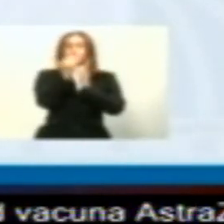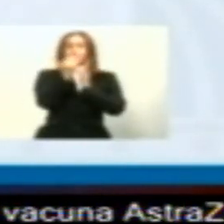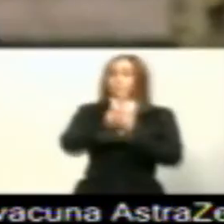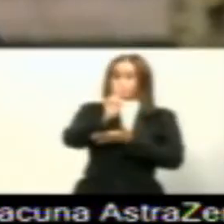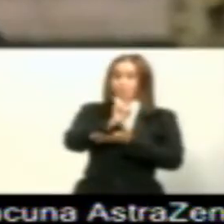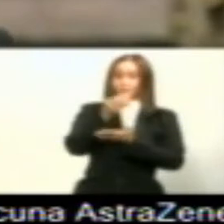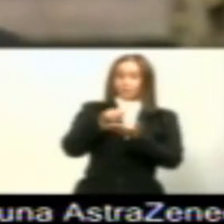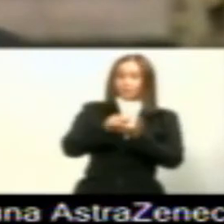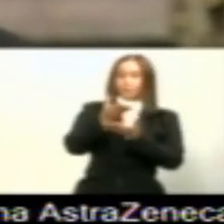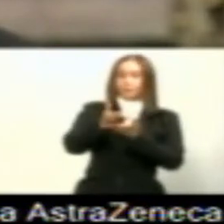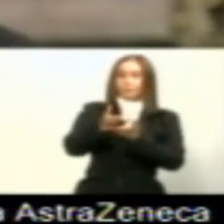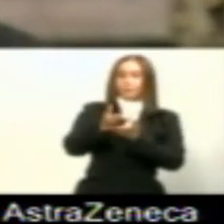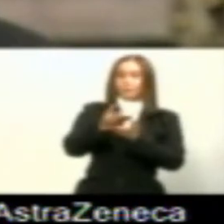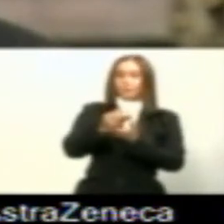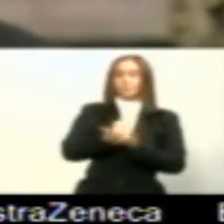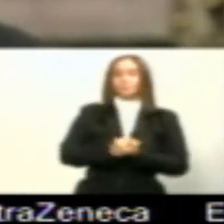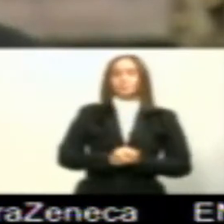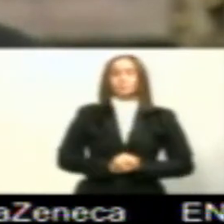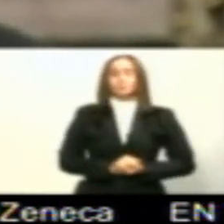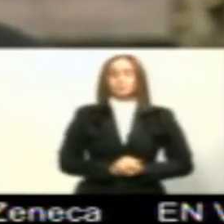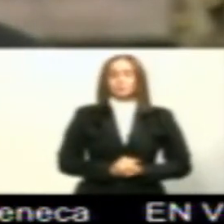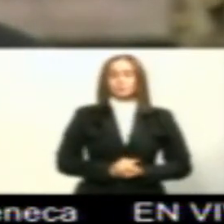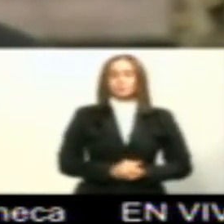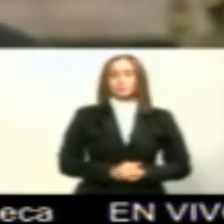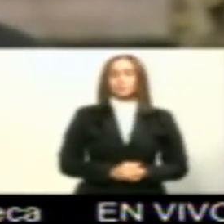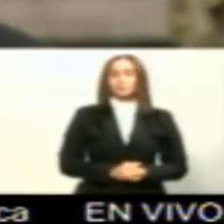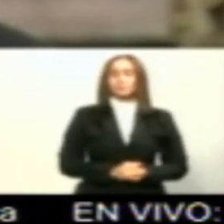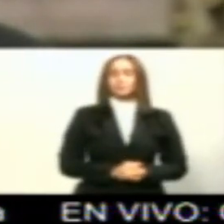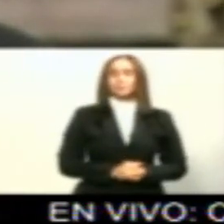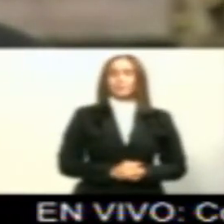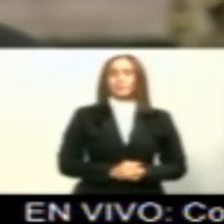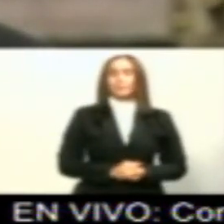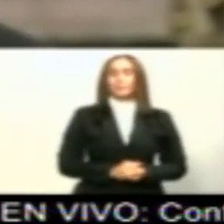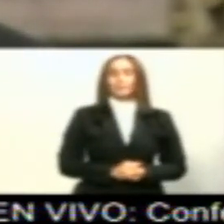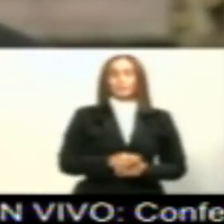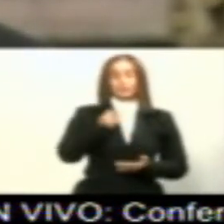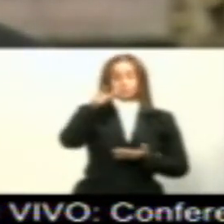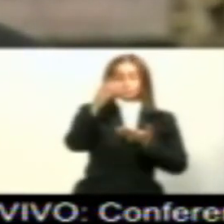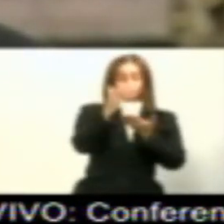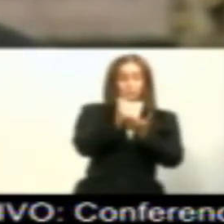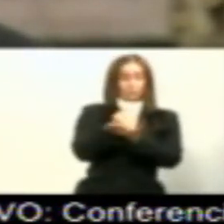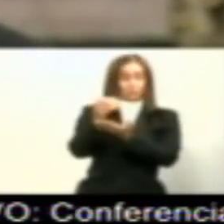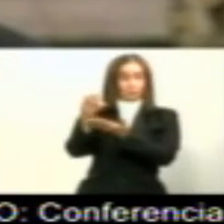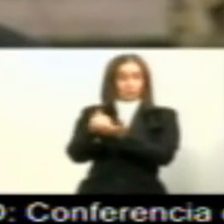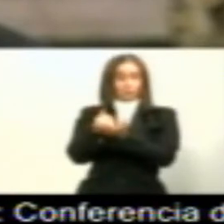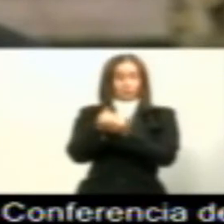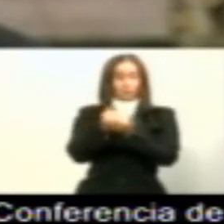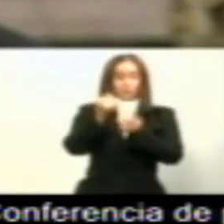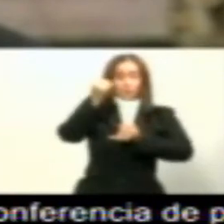público. Por el lado de las recaudaciones, las mismas cerraron el año con un